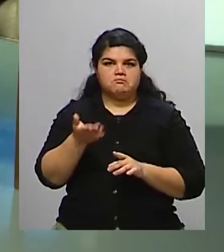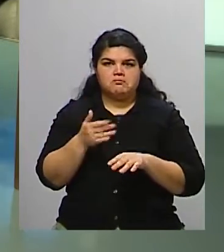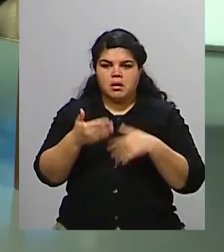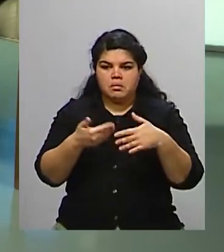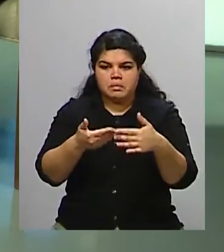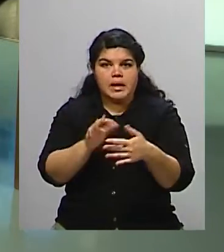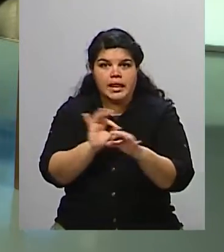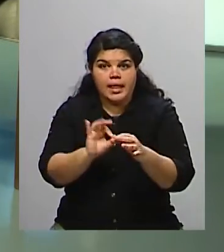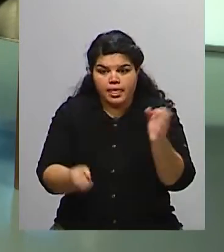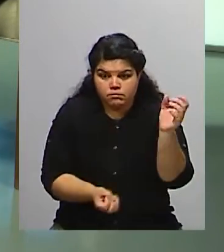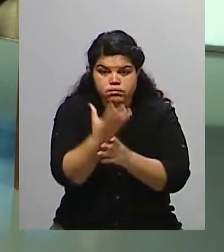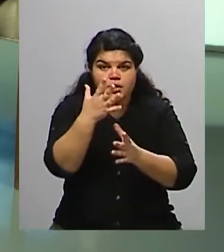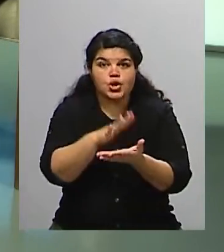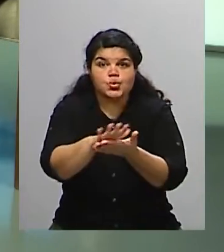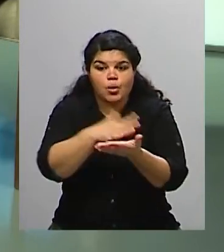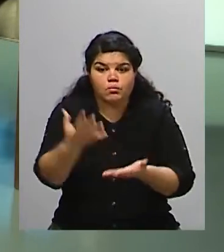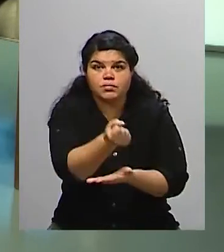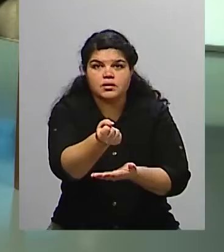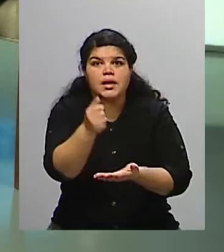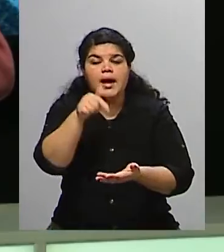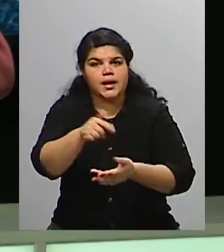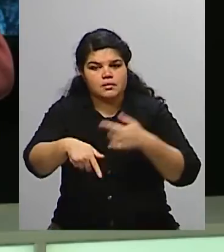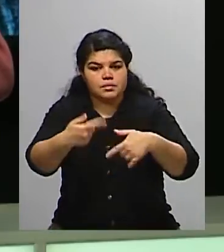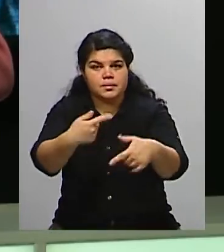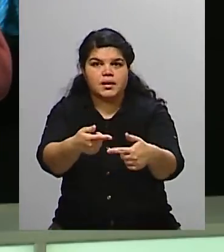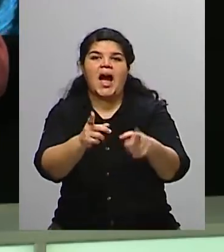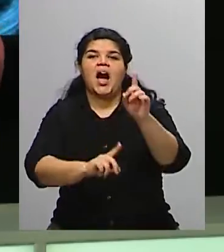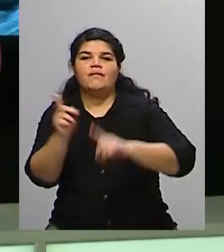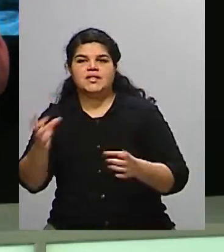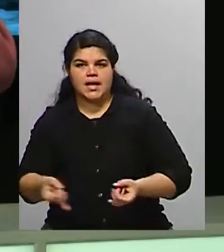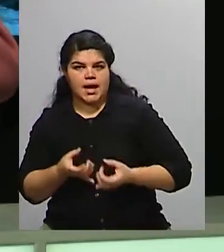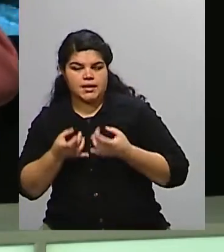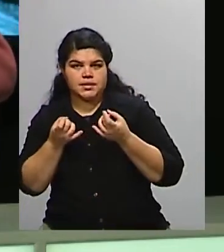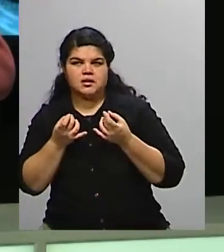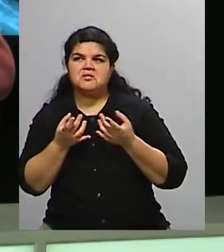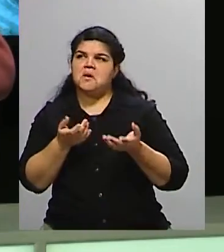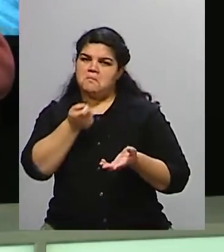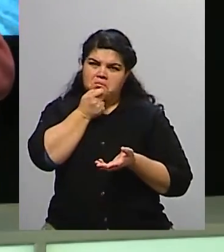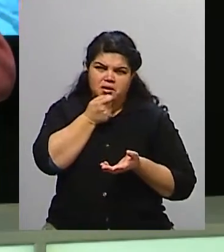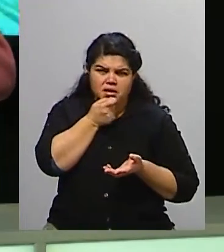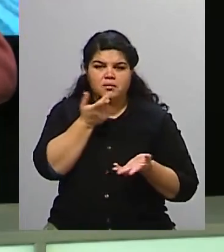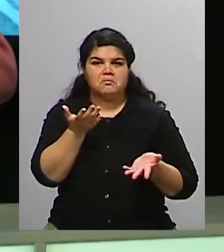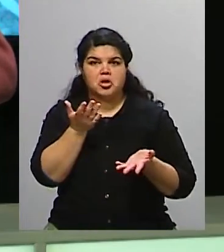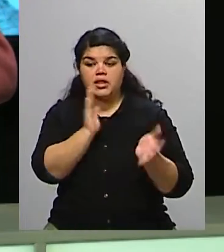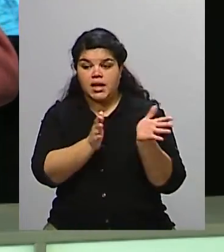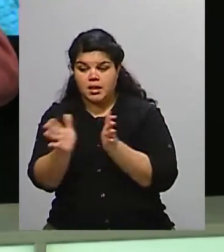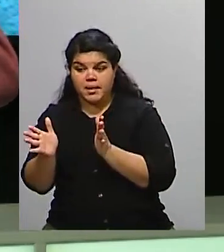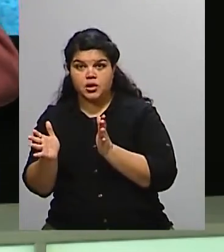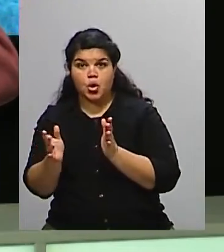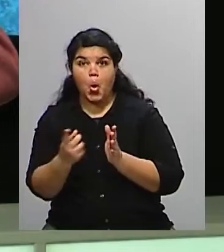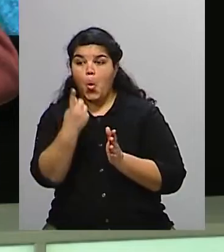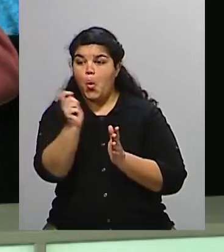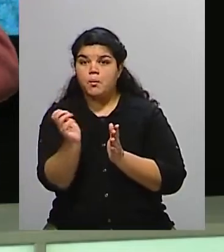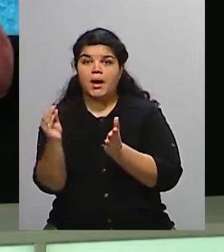ganan 5 años de vida, o ganan 1 año de vida. Hay tratamientos oncológicos que el beneficio que traen son ganar 1 mes de